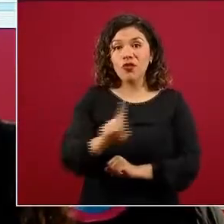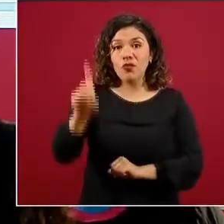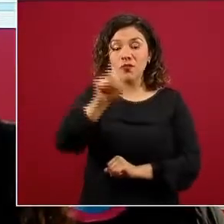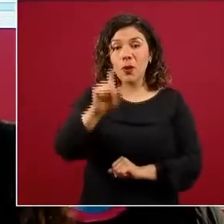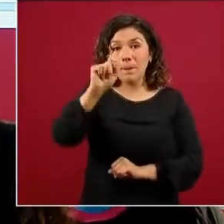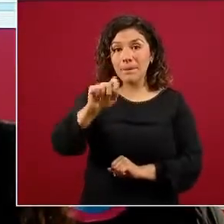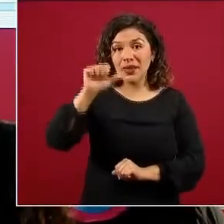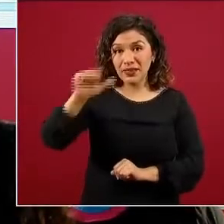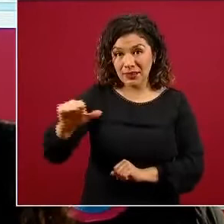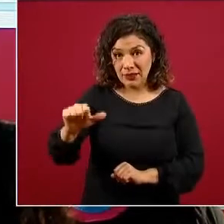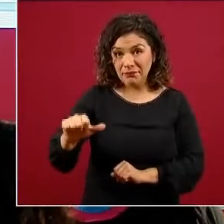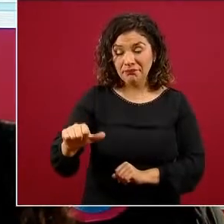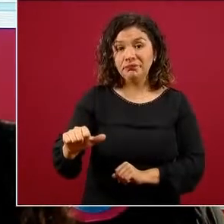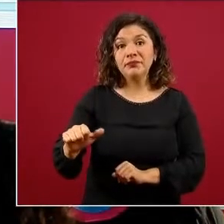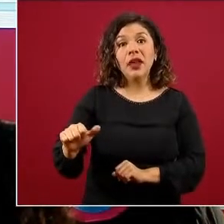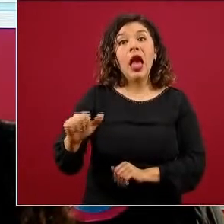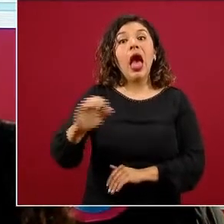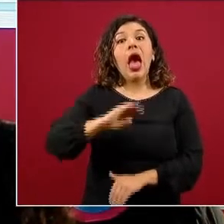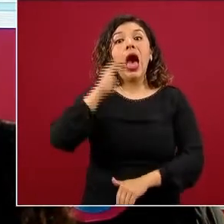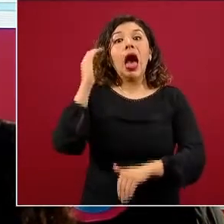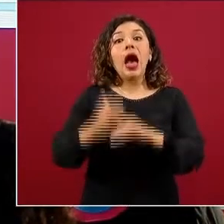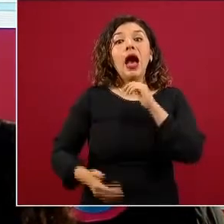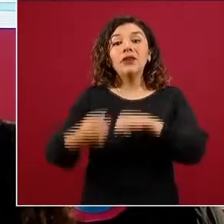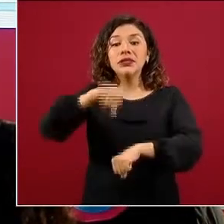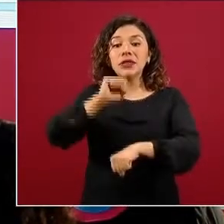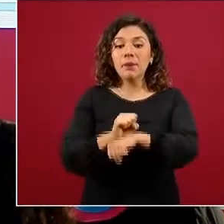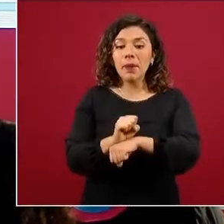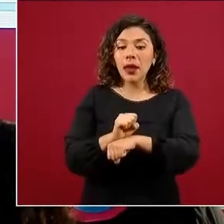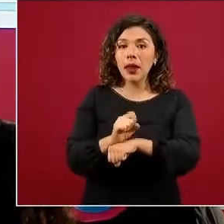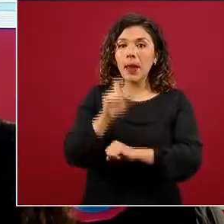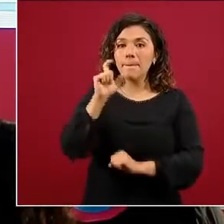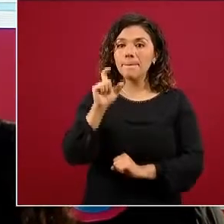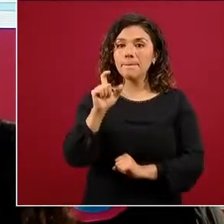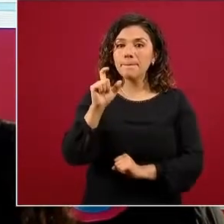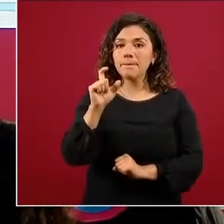26, cuando está terminando la semana